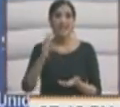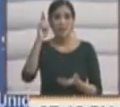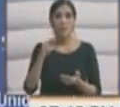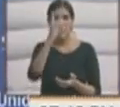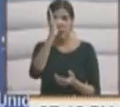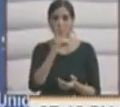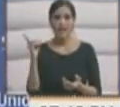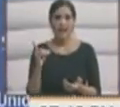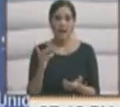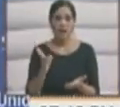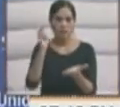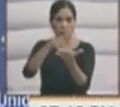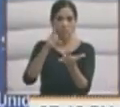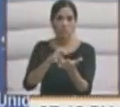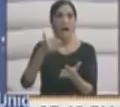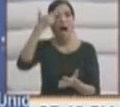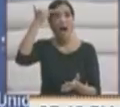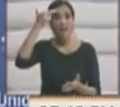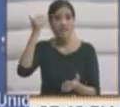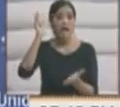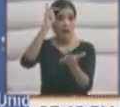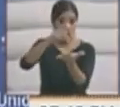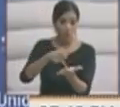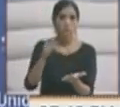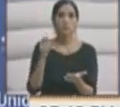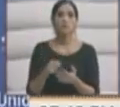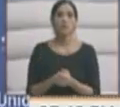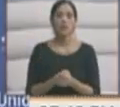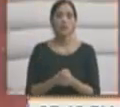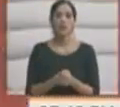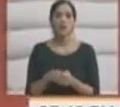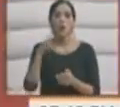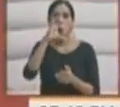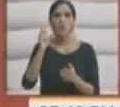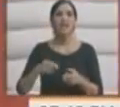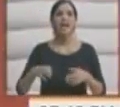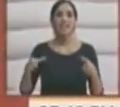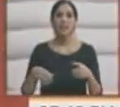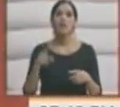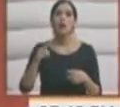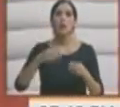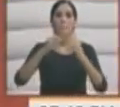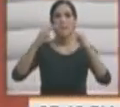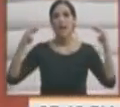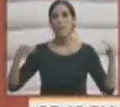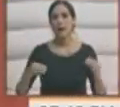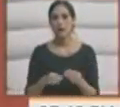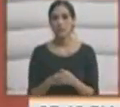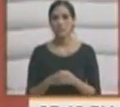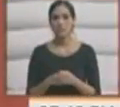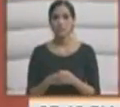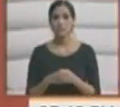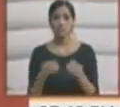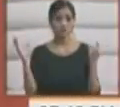su mayoría son haitianos, luego Costa Rica y luego Panamá. Ya dejen de mentir. Son